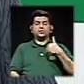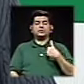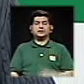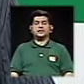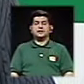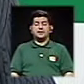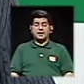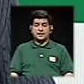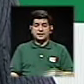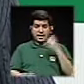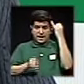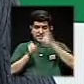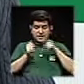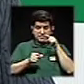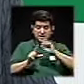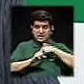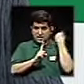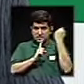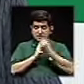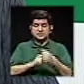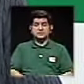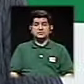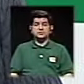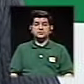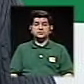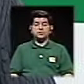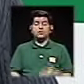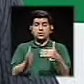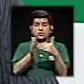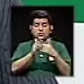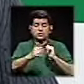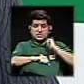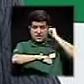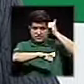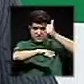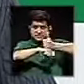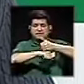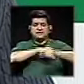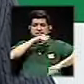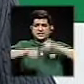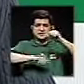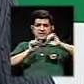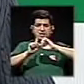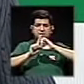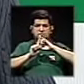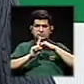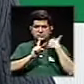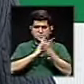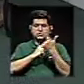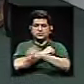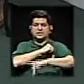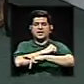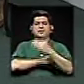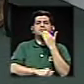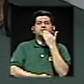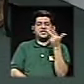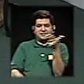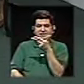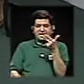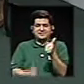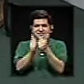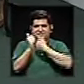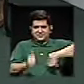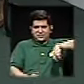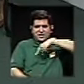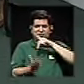inmediatamente después y ya la se ha vuelto a configurar dichosamente la lucha social en este país Muchas gracias a los tres por habernos